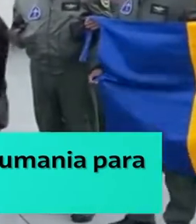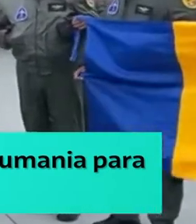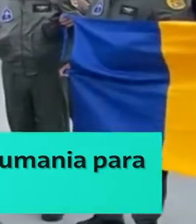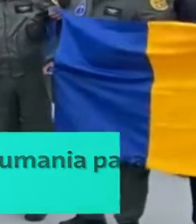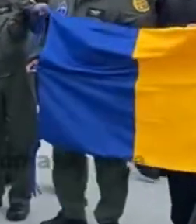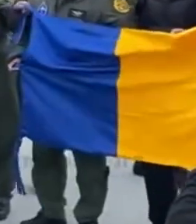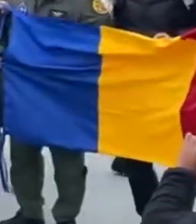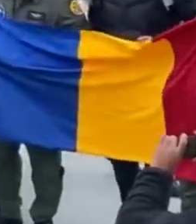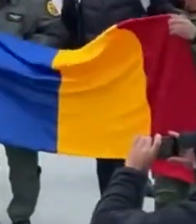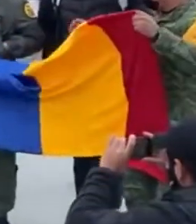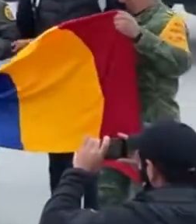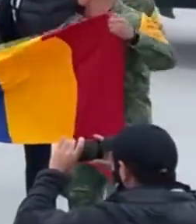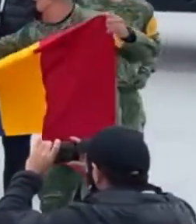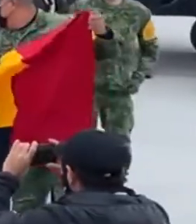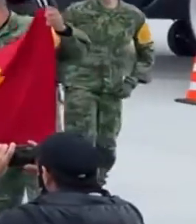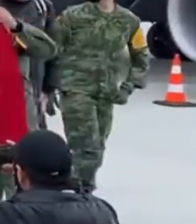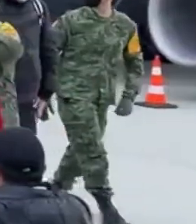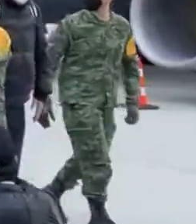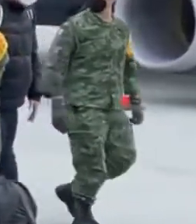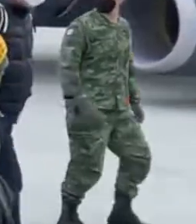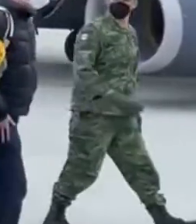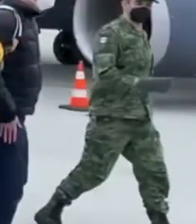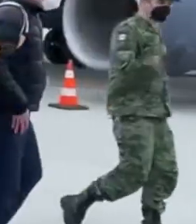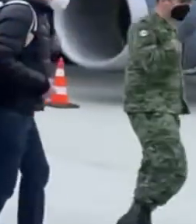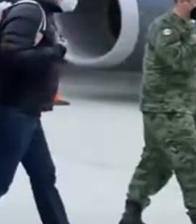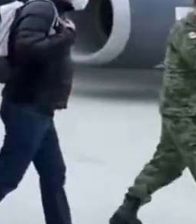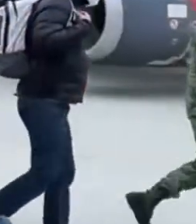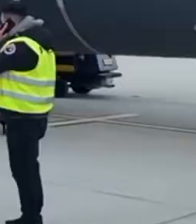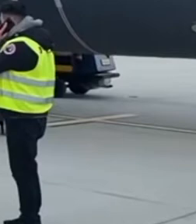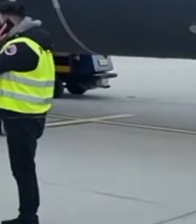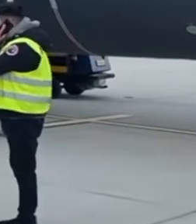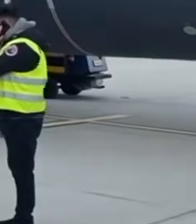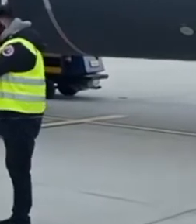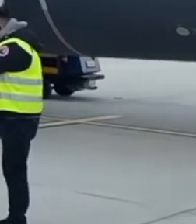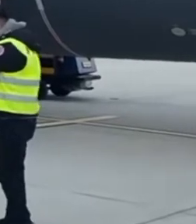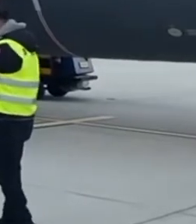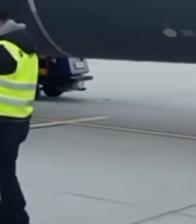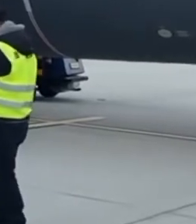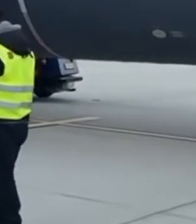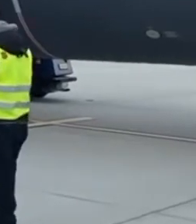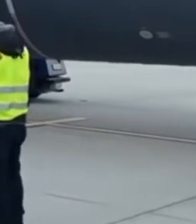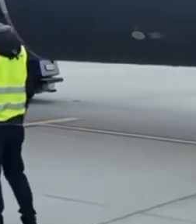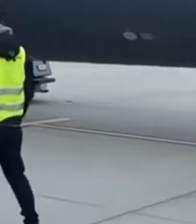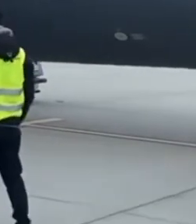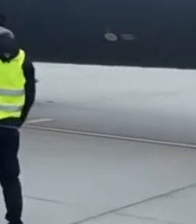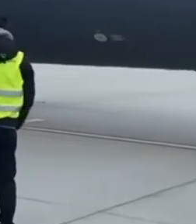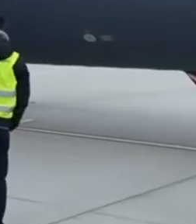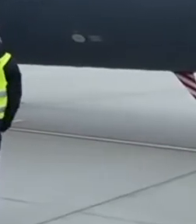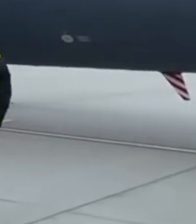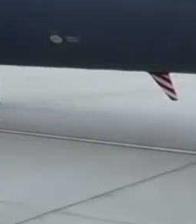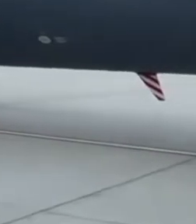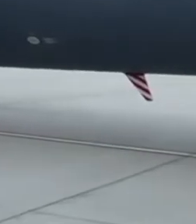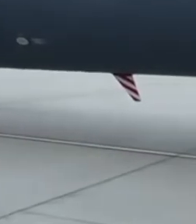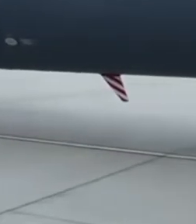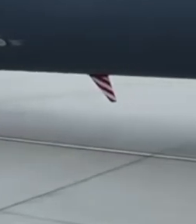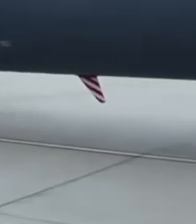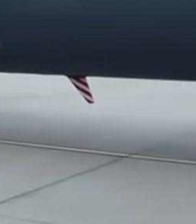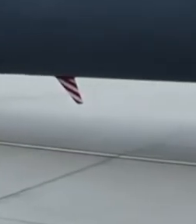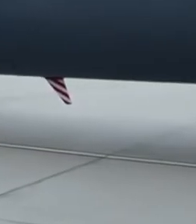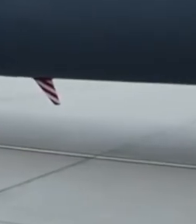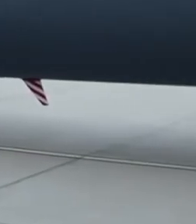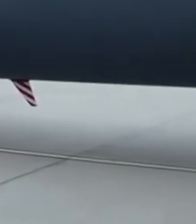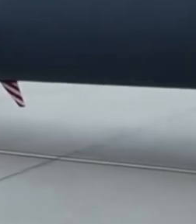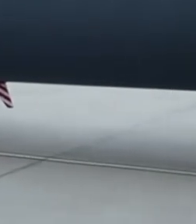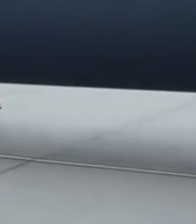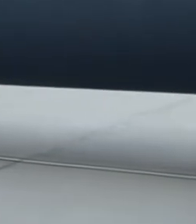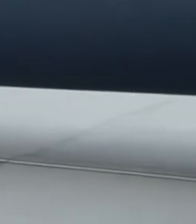Ucrania, informó el presidente Andrés Manuel López Obrador. Indicó que solamente están a la espera de la salida de los paisanos para traerlos de regreso al